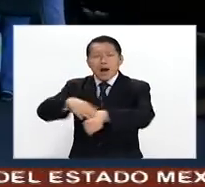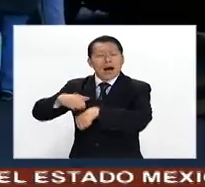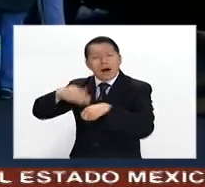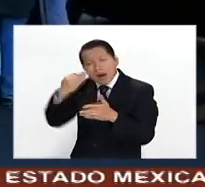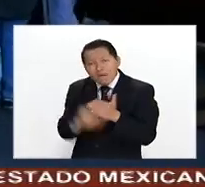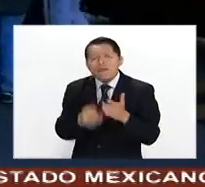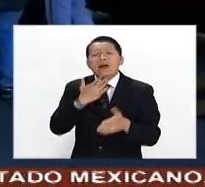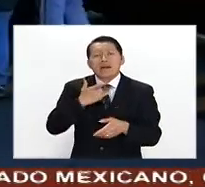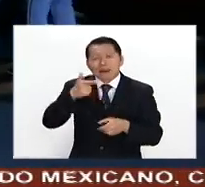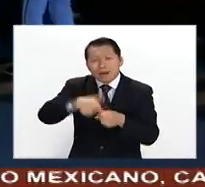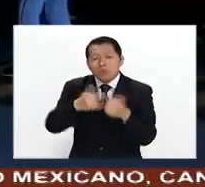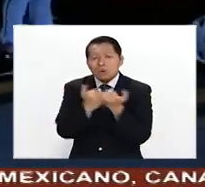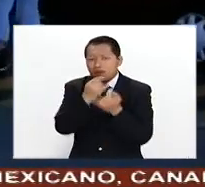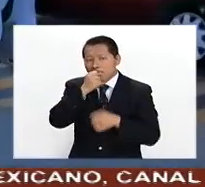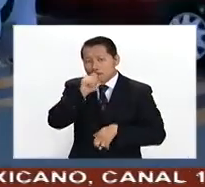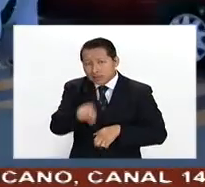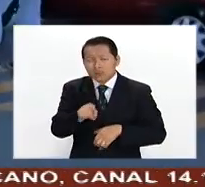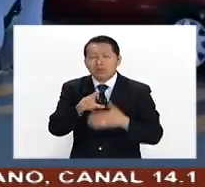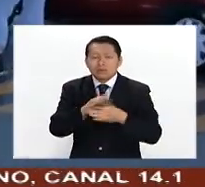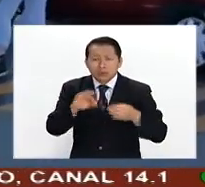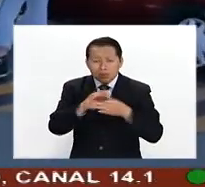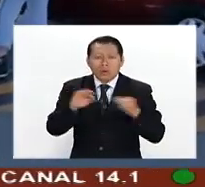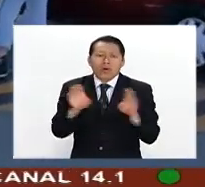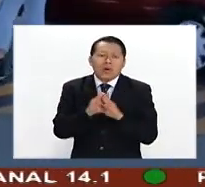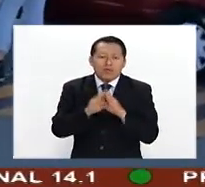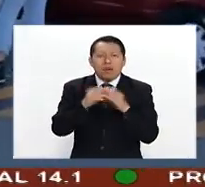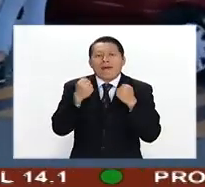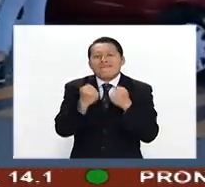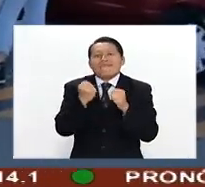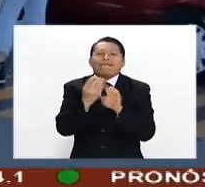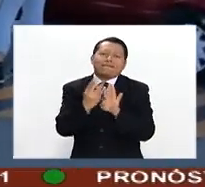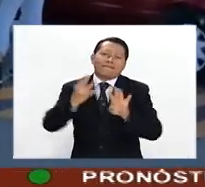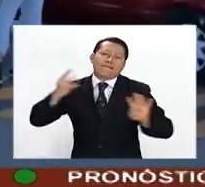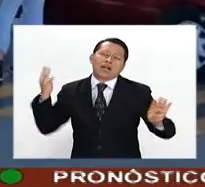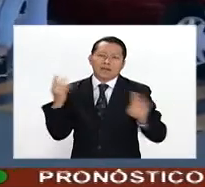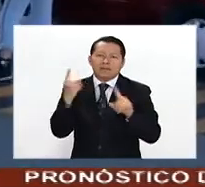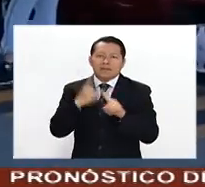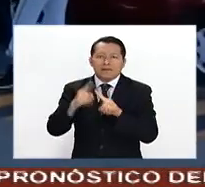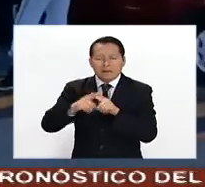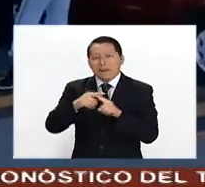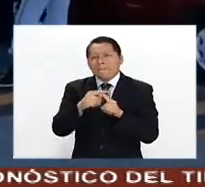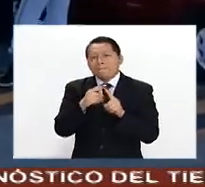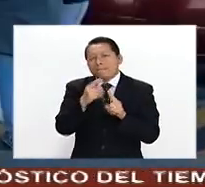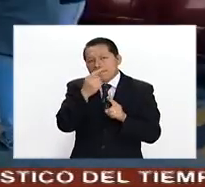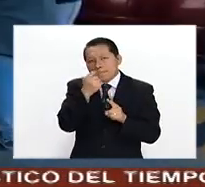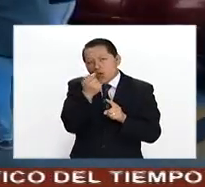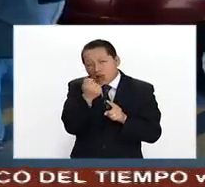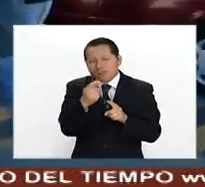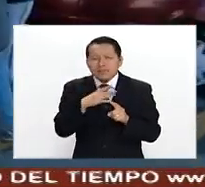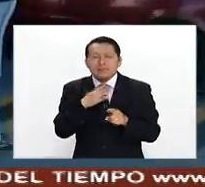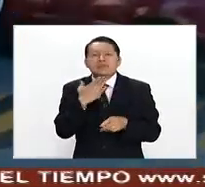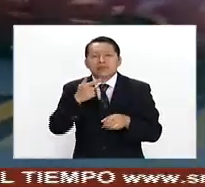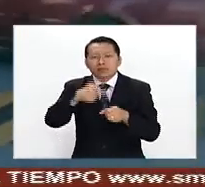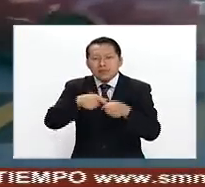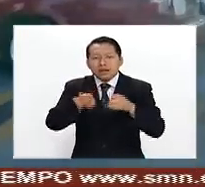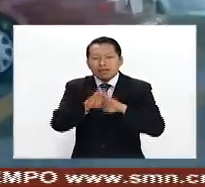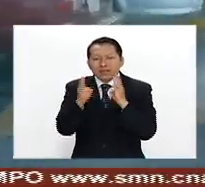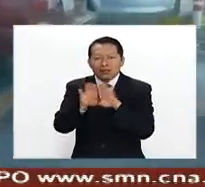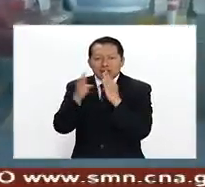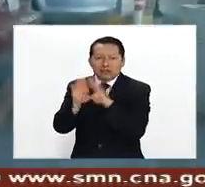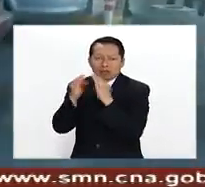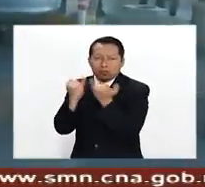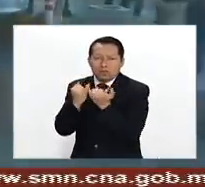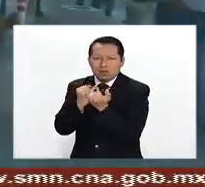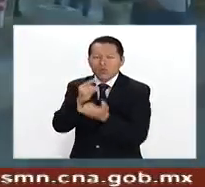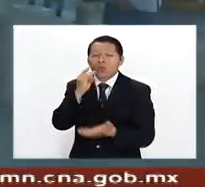de combustible, lo que los obliga a hacer larguísimas filas en las pocas gasolineras que aún están abiertas y que solo